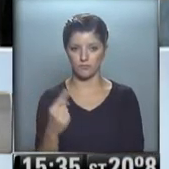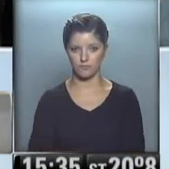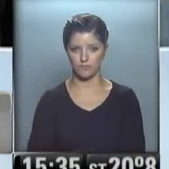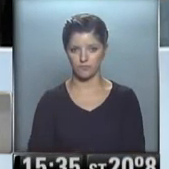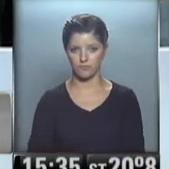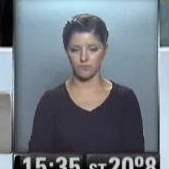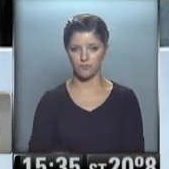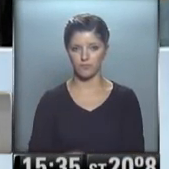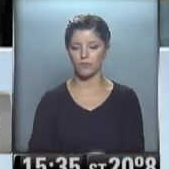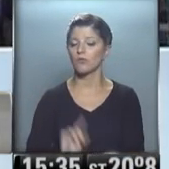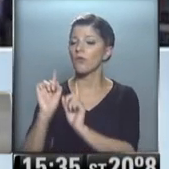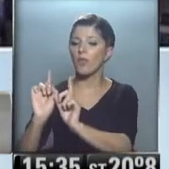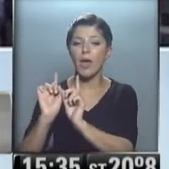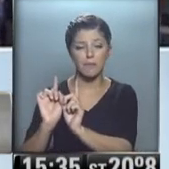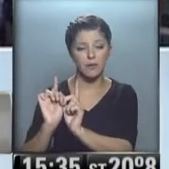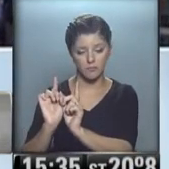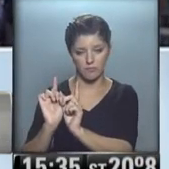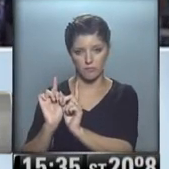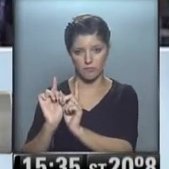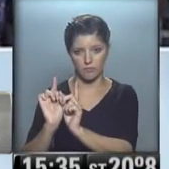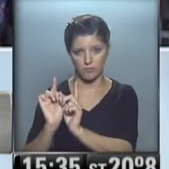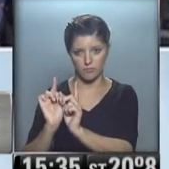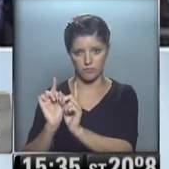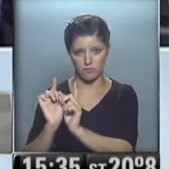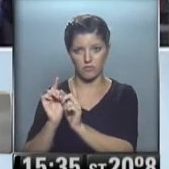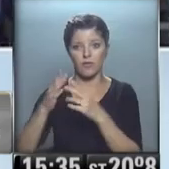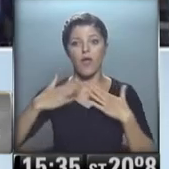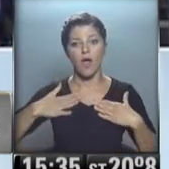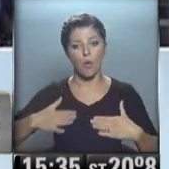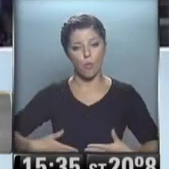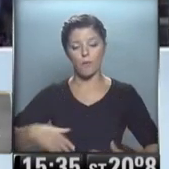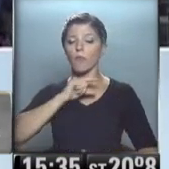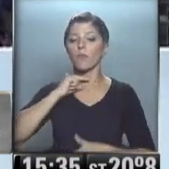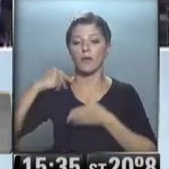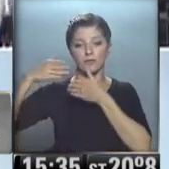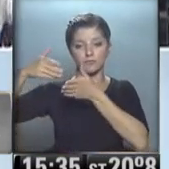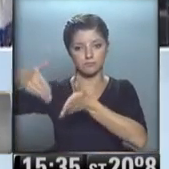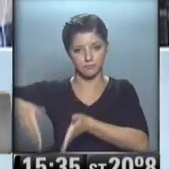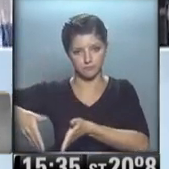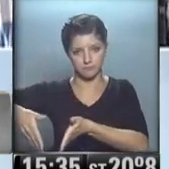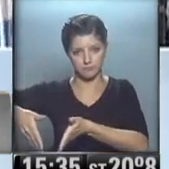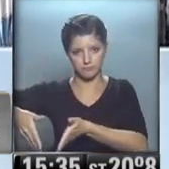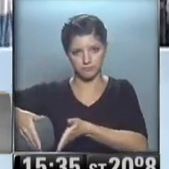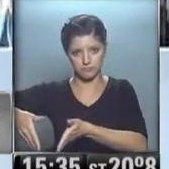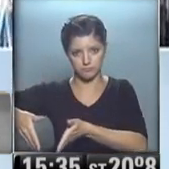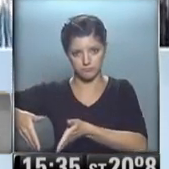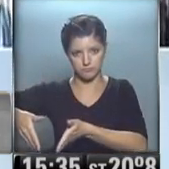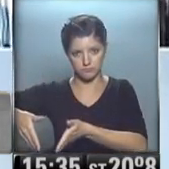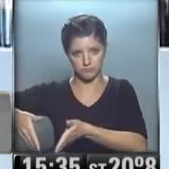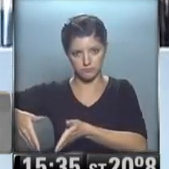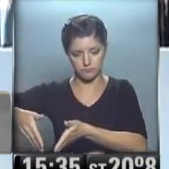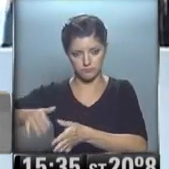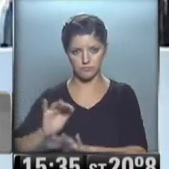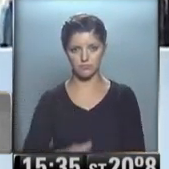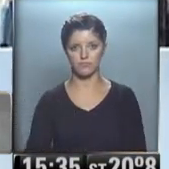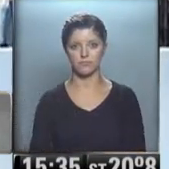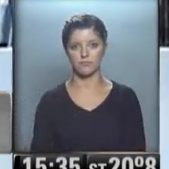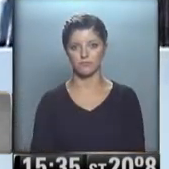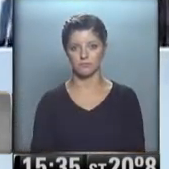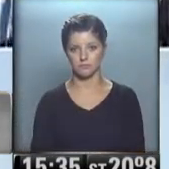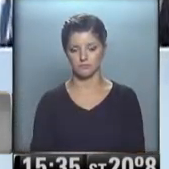donde descansan los que fueron los restos terrenales del